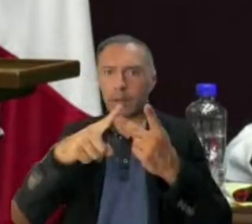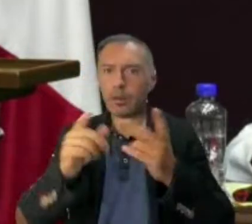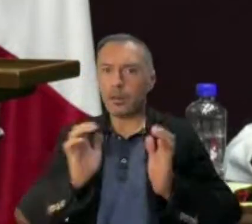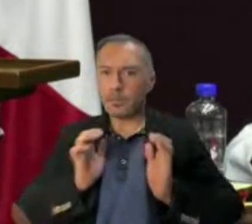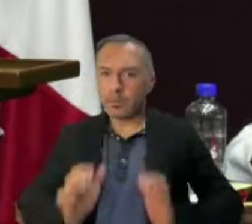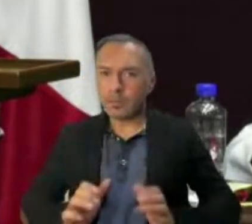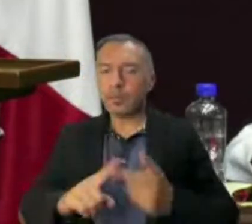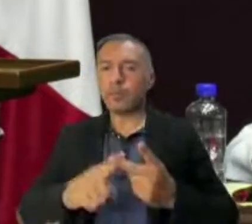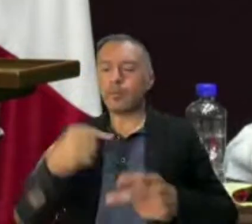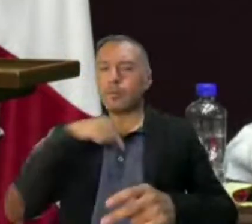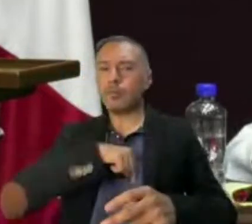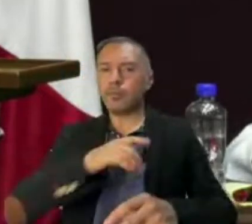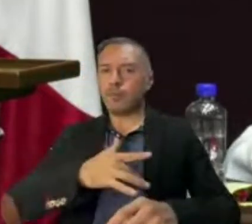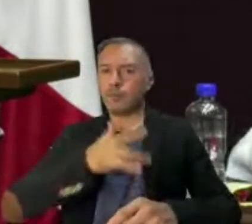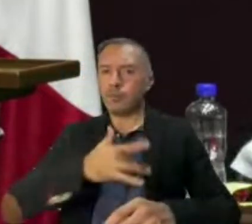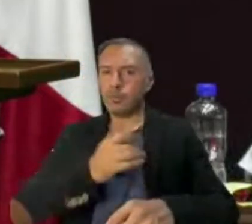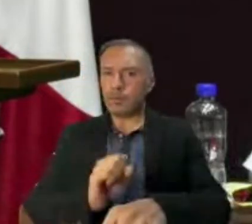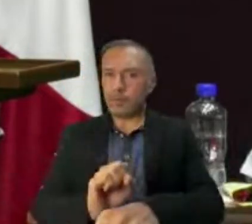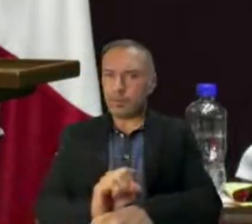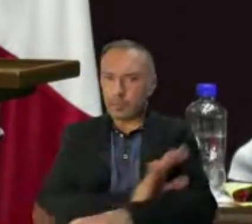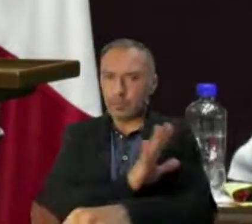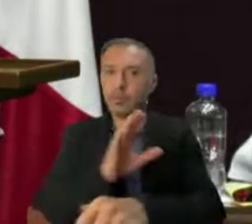emocionales o bien materiales.